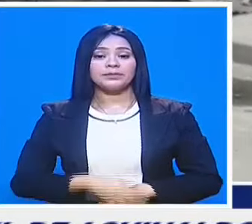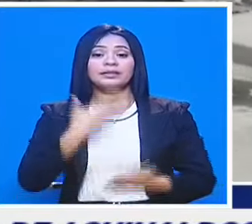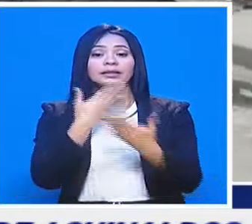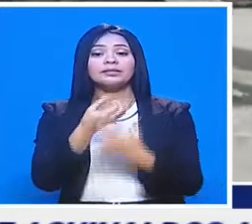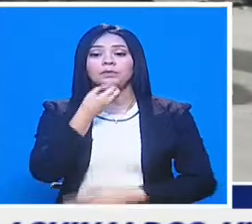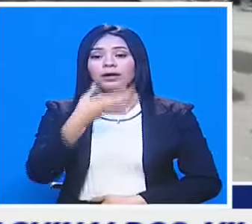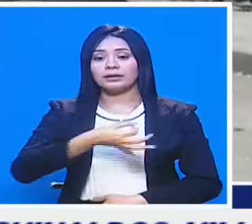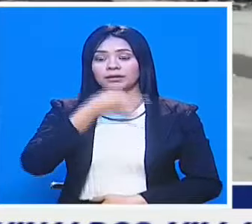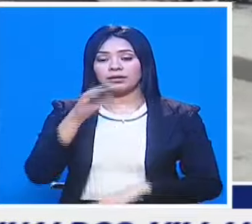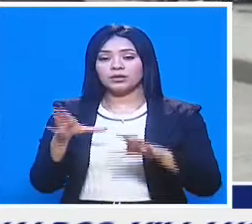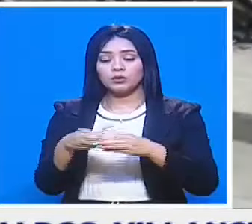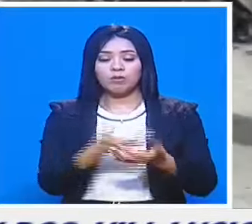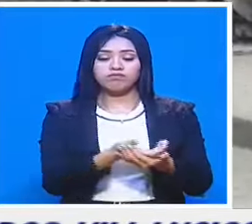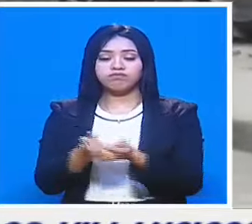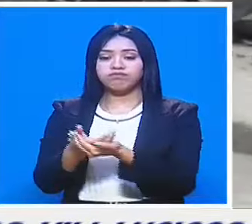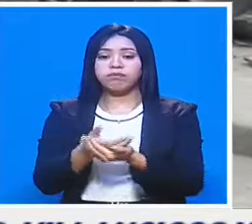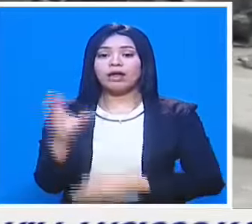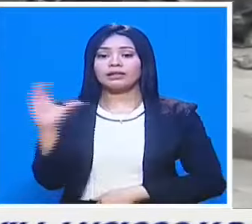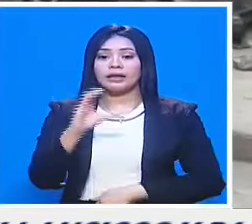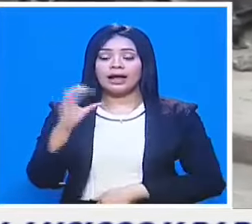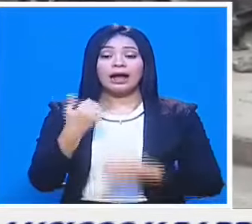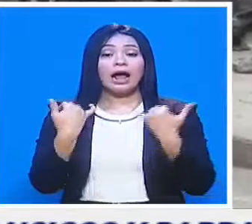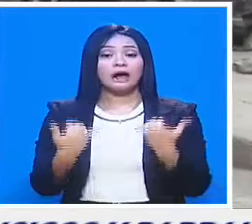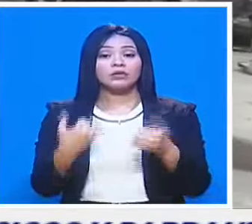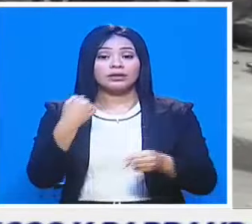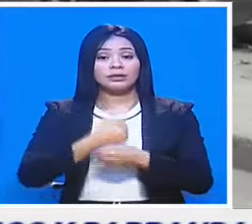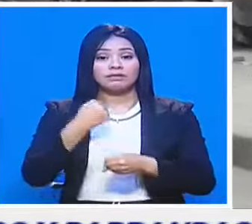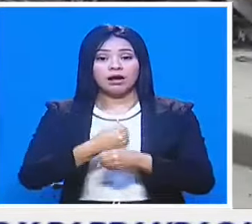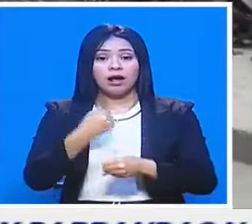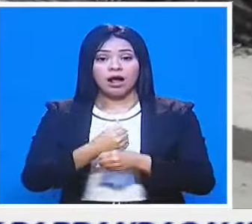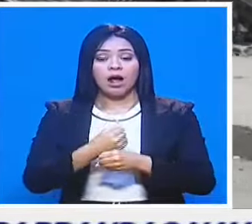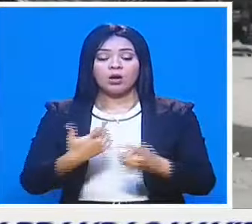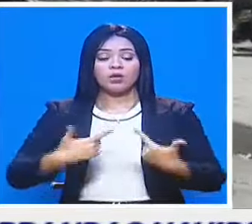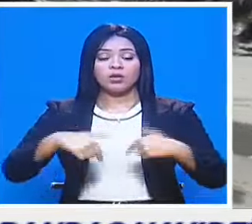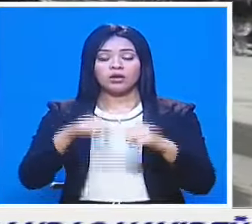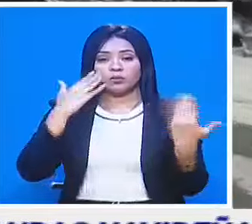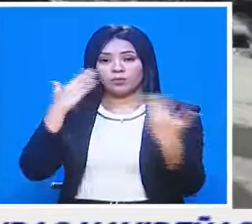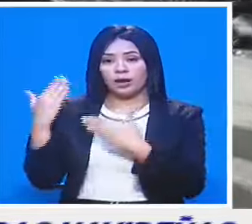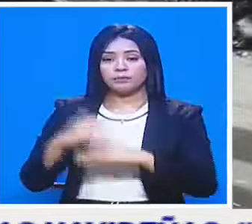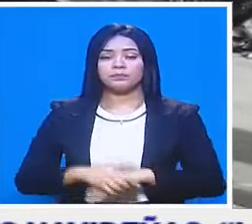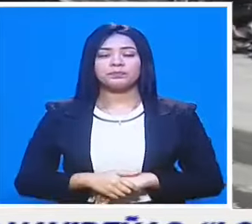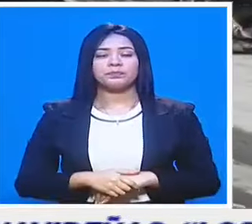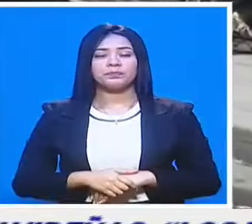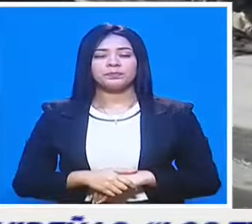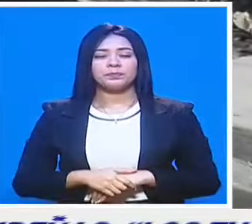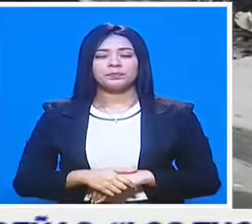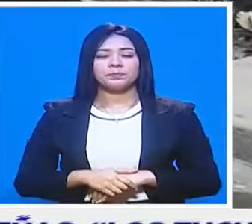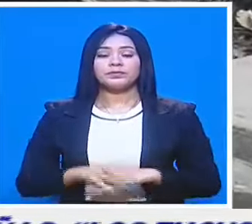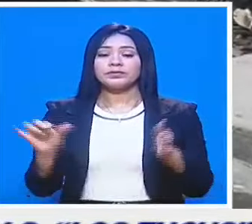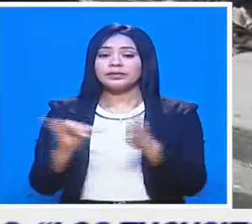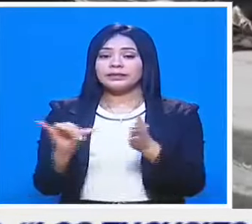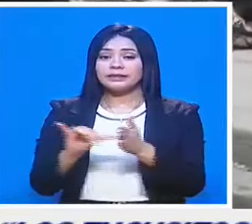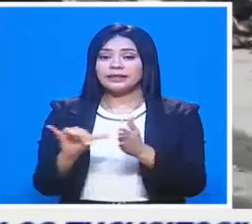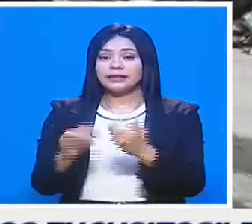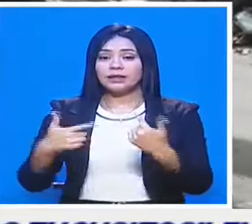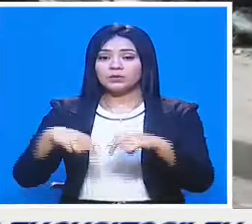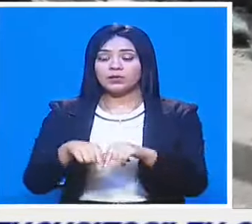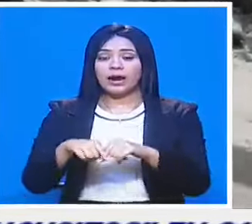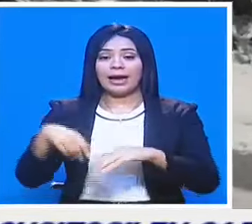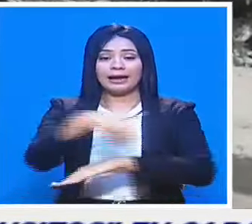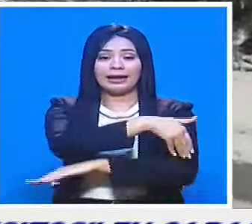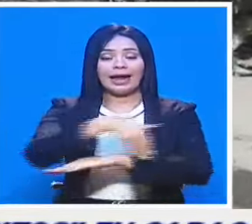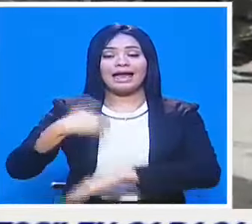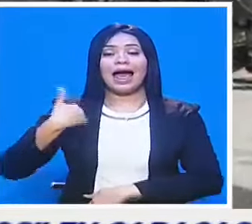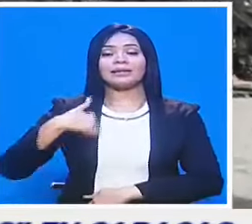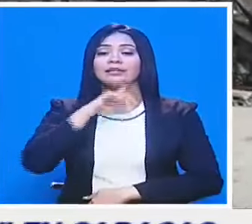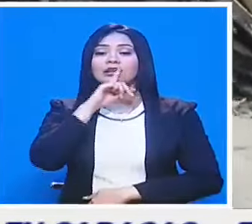hora los bomberos de Caracas se encuentran realizando las labores de refrescamiento en este depósito de acá, cercano a la calle Argentina, adyacente